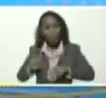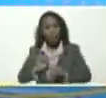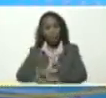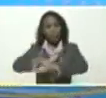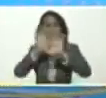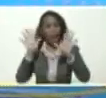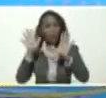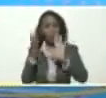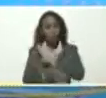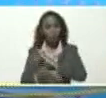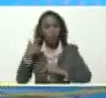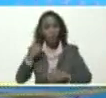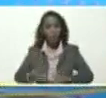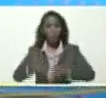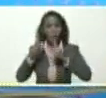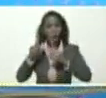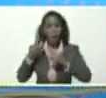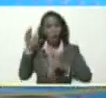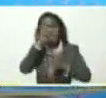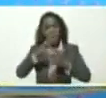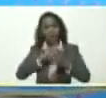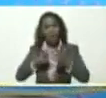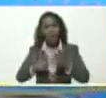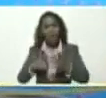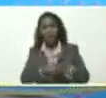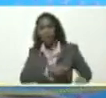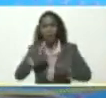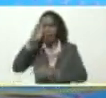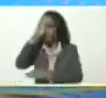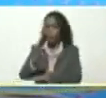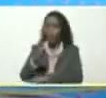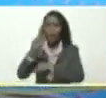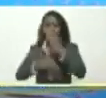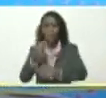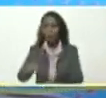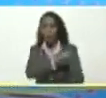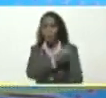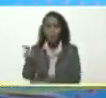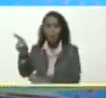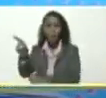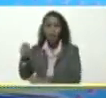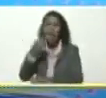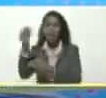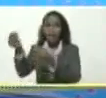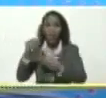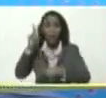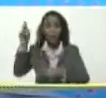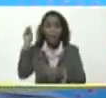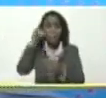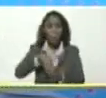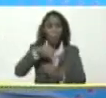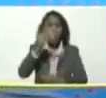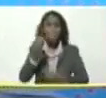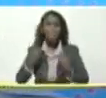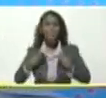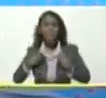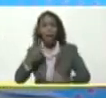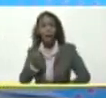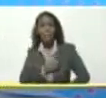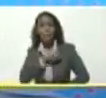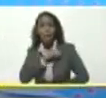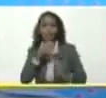declaraciones de los autores materiales, llevaron directo a quien les dio la orden, quien vive en España.